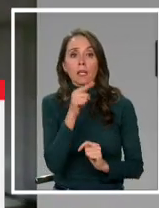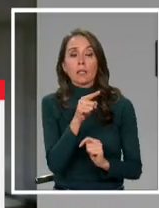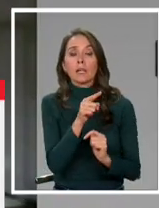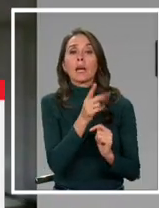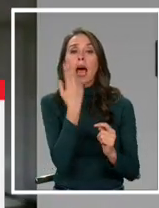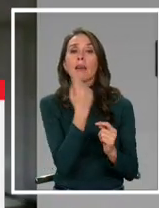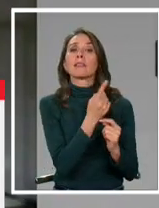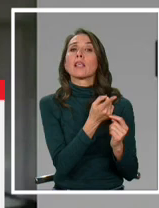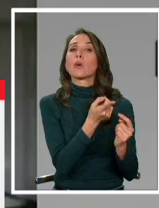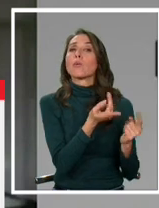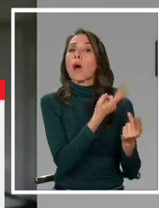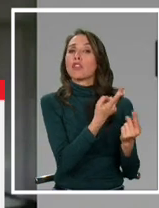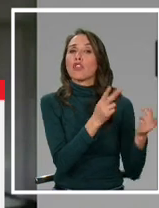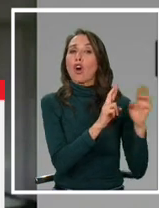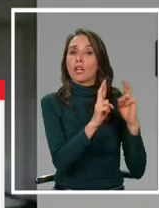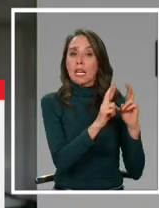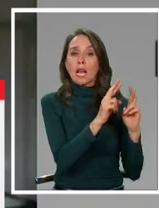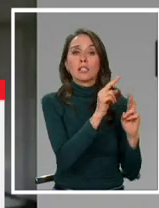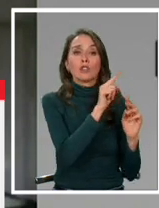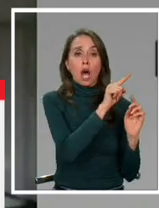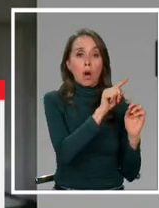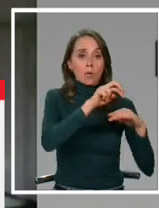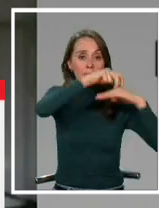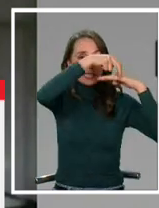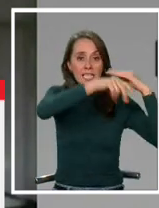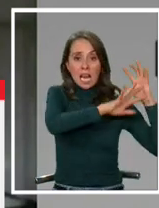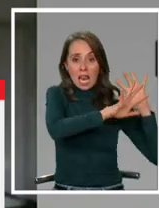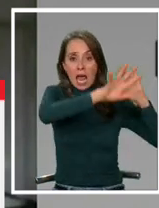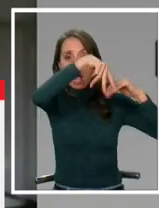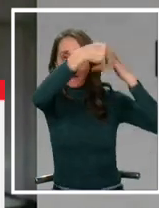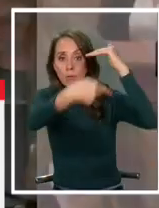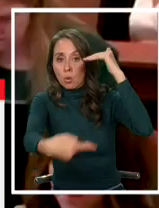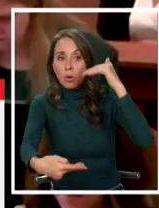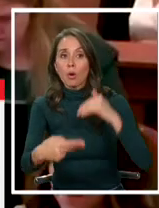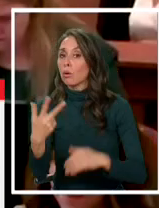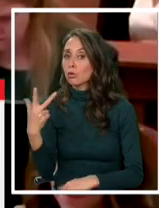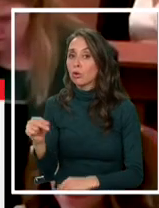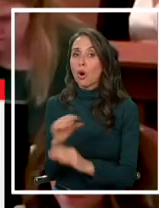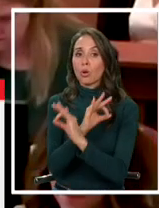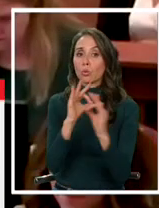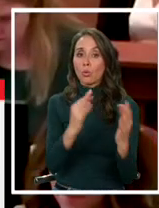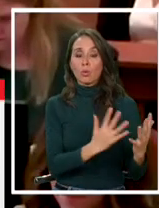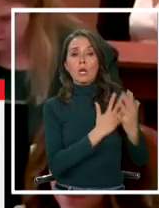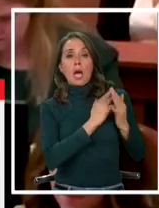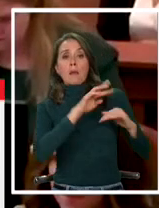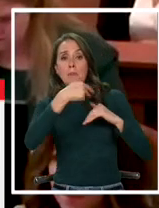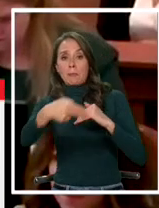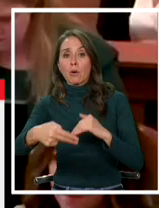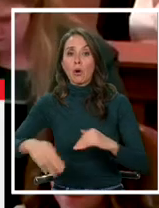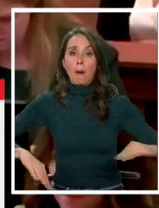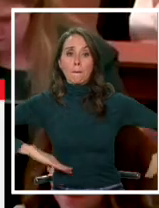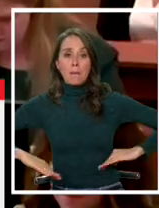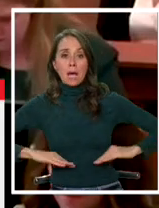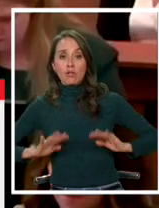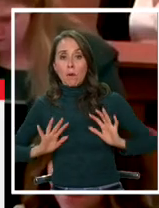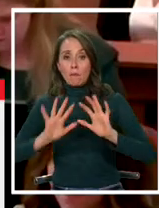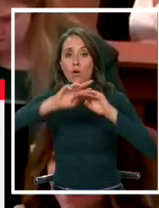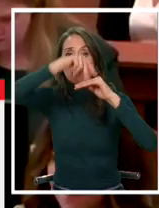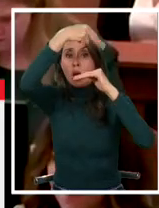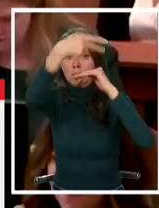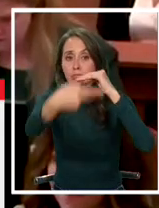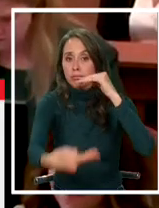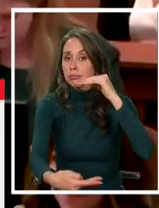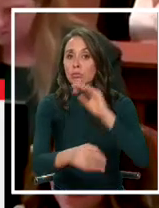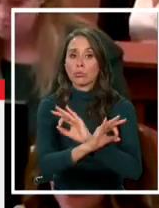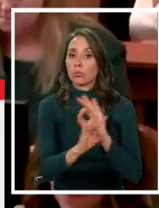su relación alguna vez él la empujó escaleras abajo no nunca me empujó pateó ni me tiró por las